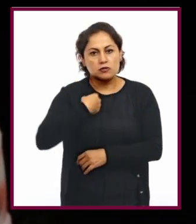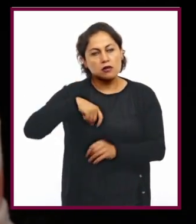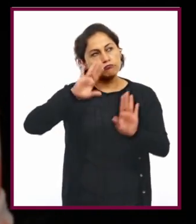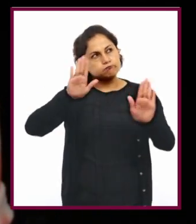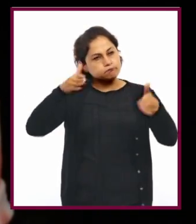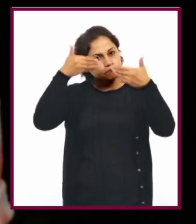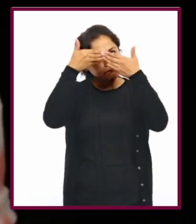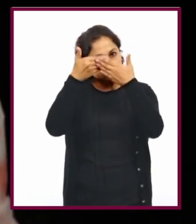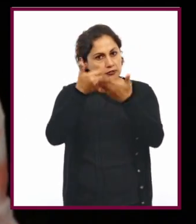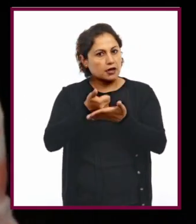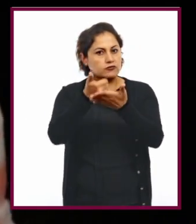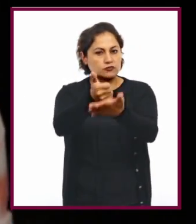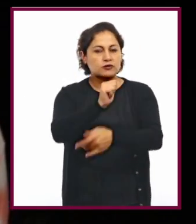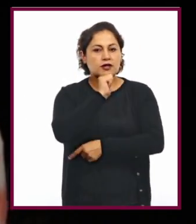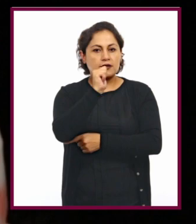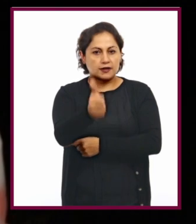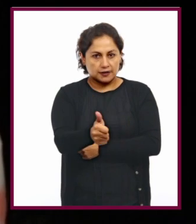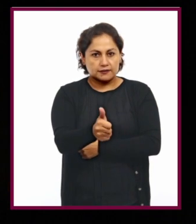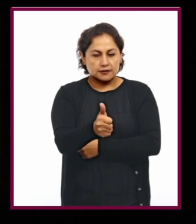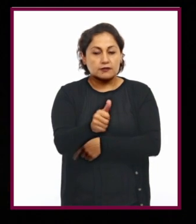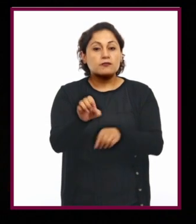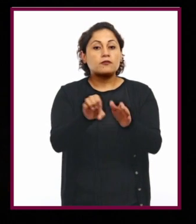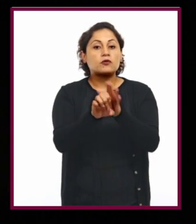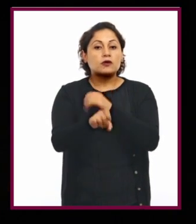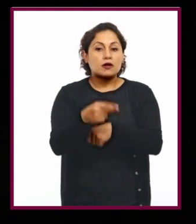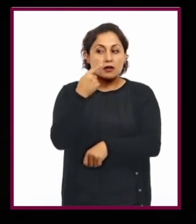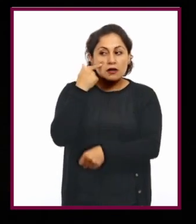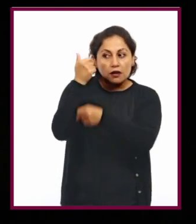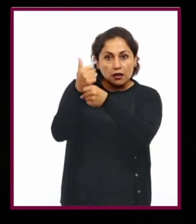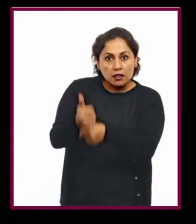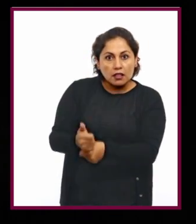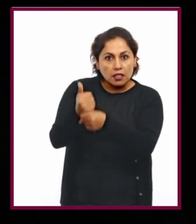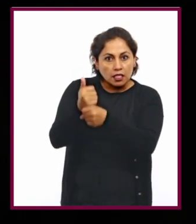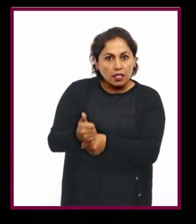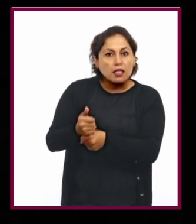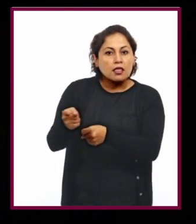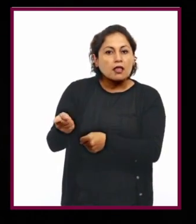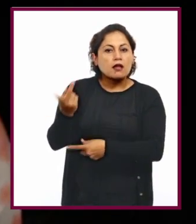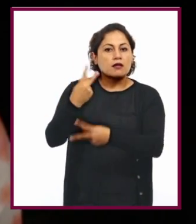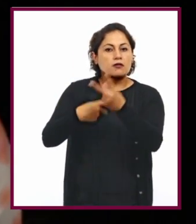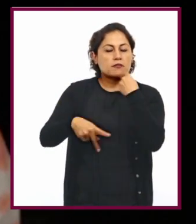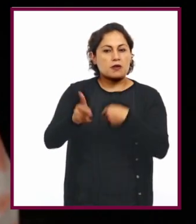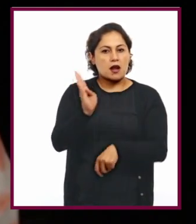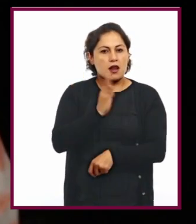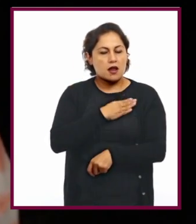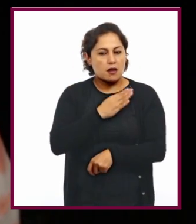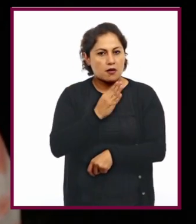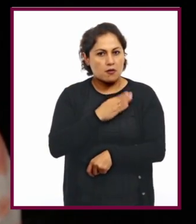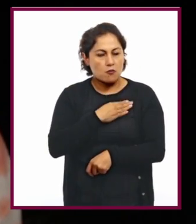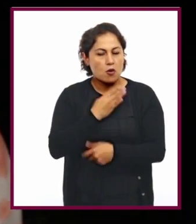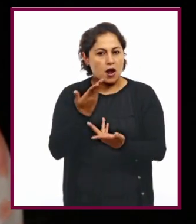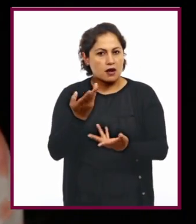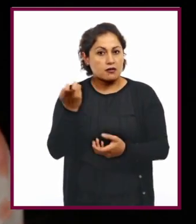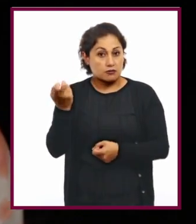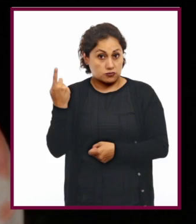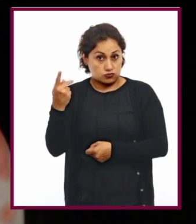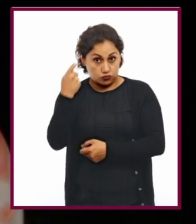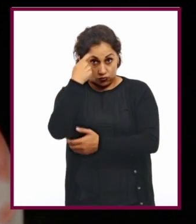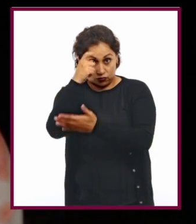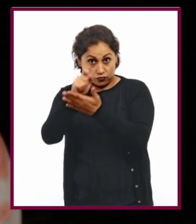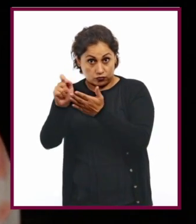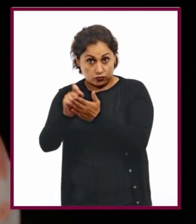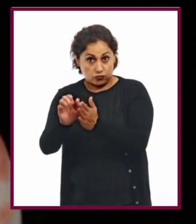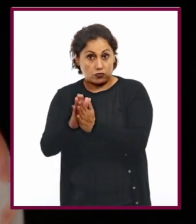ayudar a que la crueldad desaparezca. Ver sufrir provoca bienestar, afirmó Nietzsche en su libro